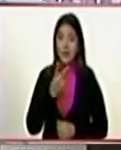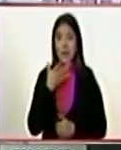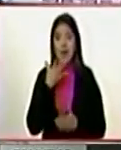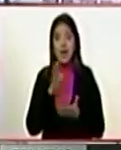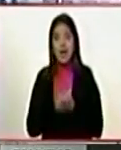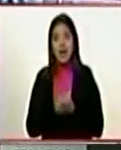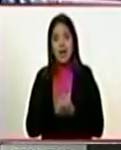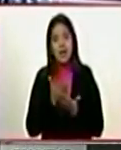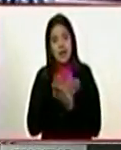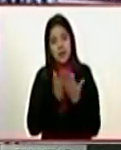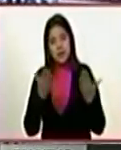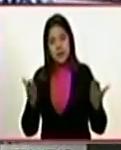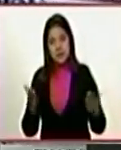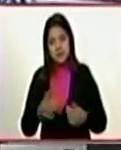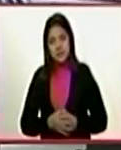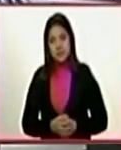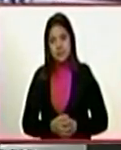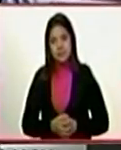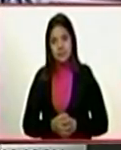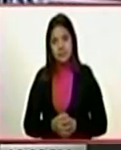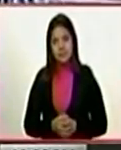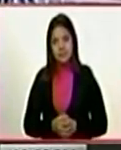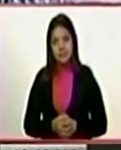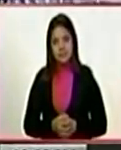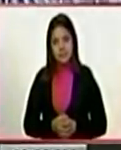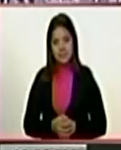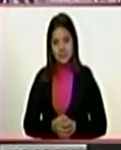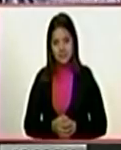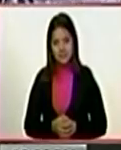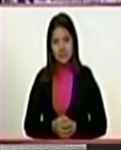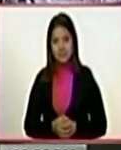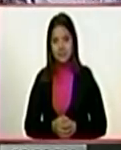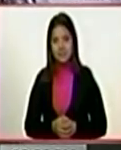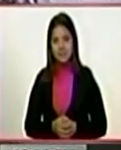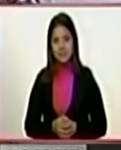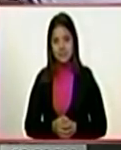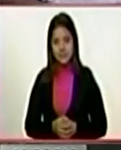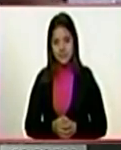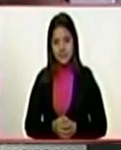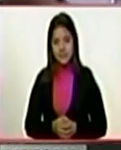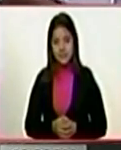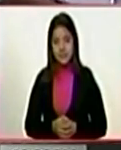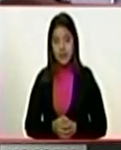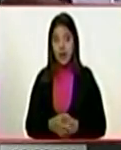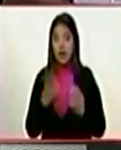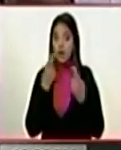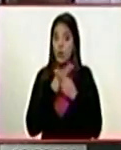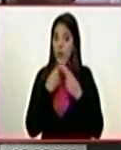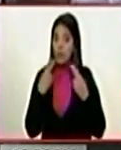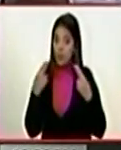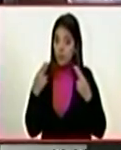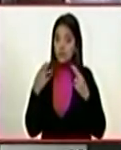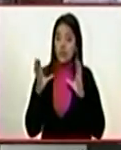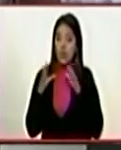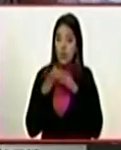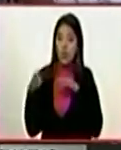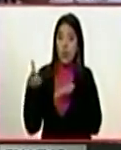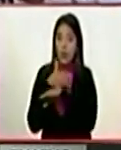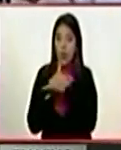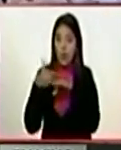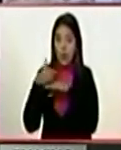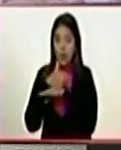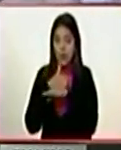hermanos, hermanas. En efecto, honrando la palabra empeñada de todo el equipo de gobierno que lidera